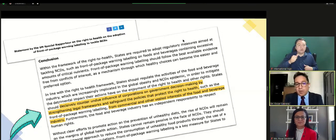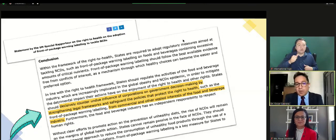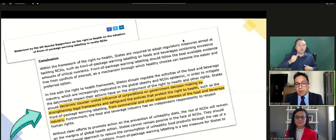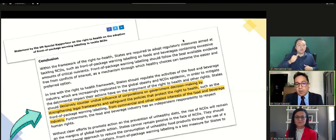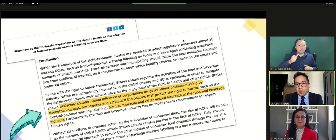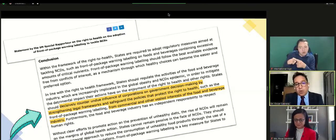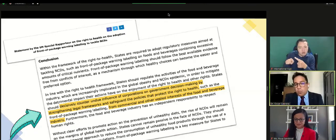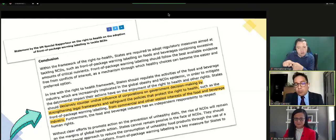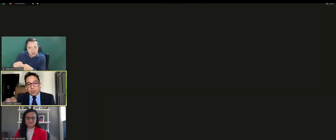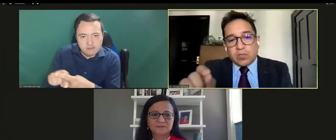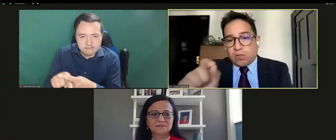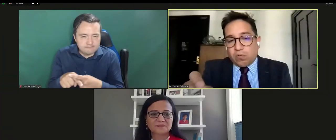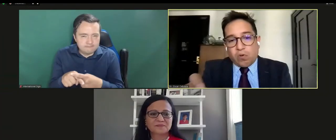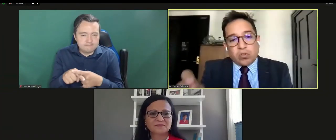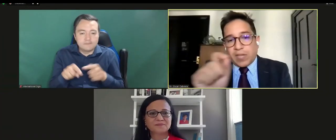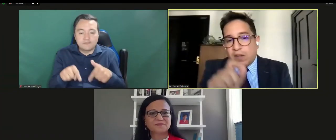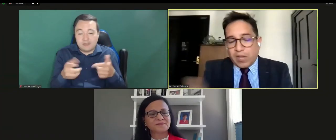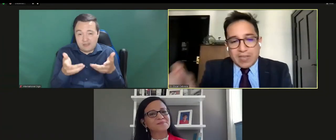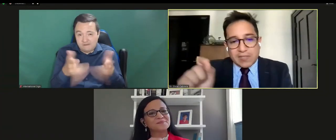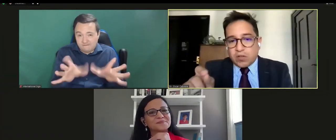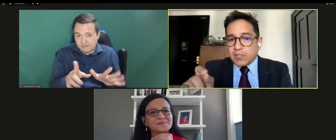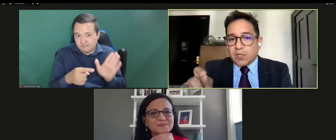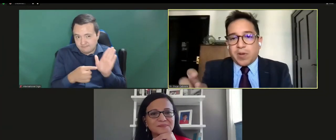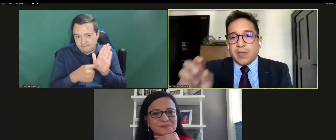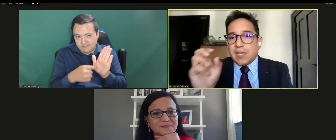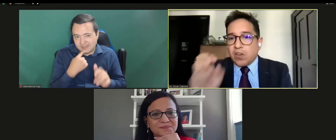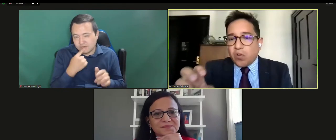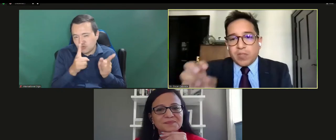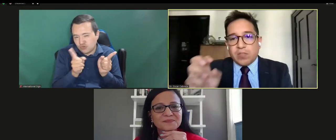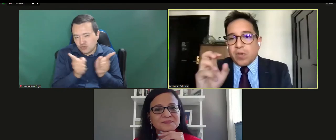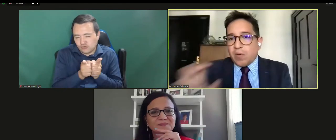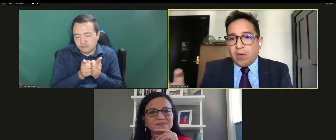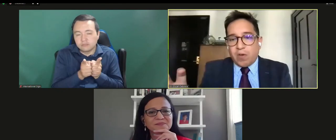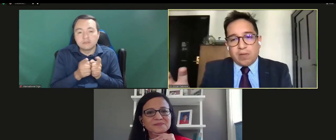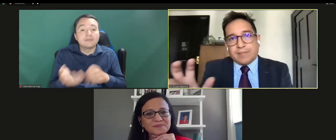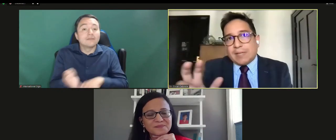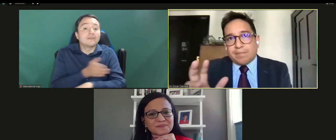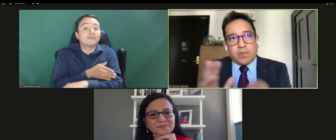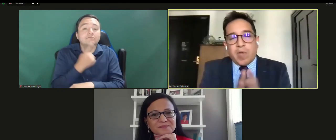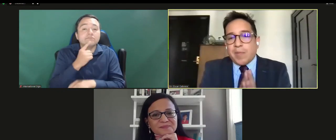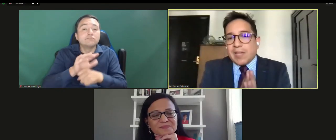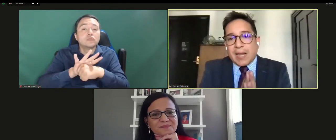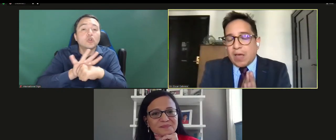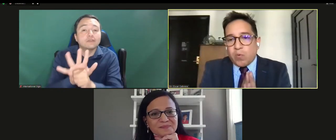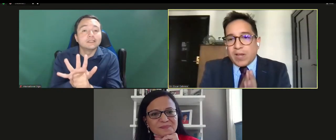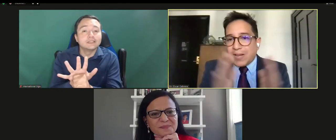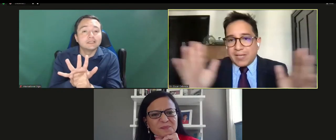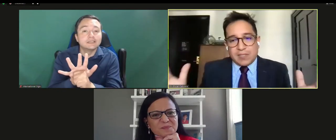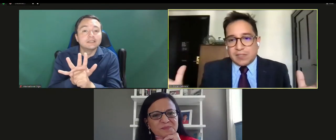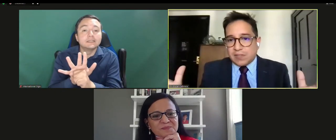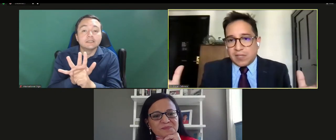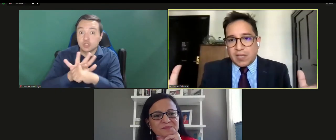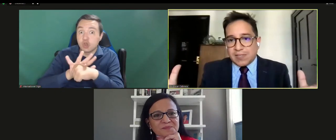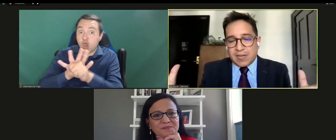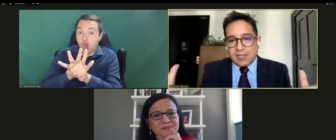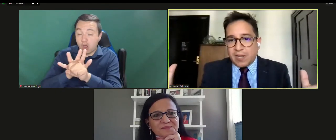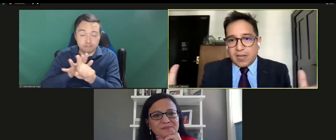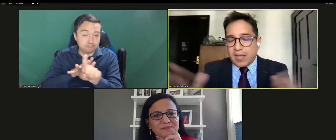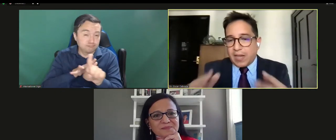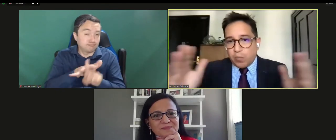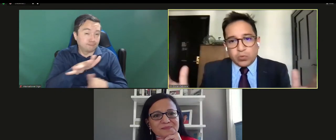es y aquí termino con un puntito corto que es lo que ya se ha comentado ahora es 'el hobbit' nos ha llevado obviamente ha creado una crisis